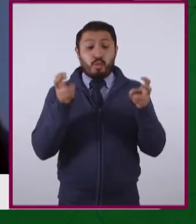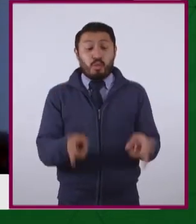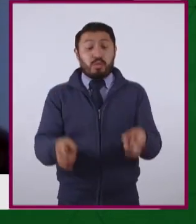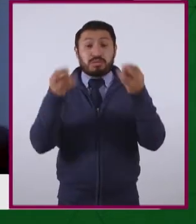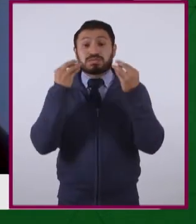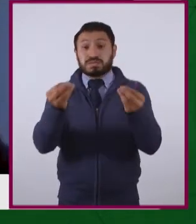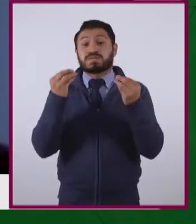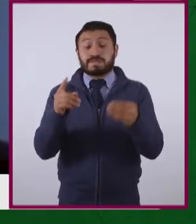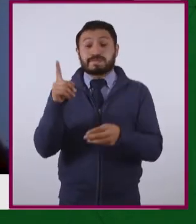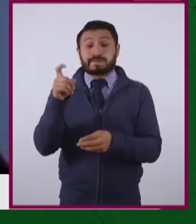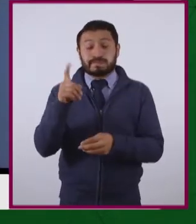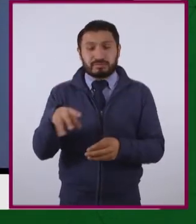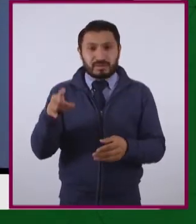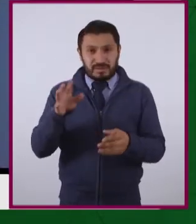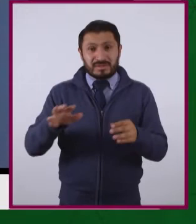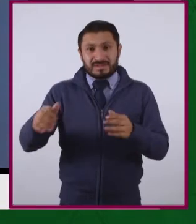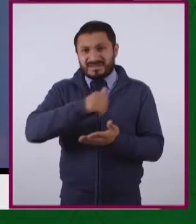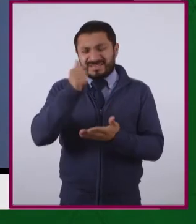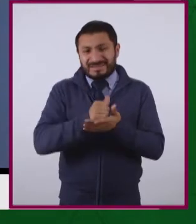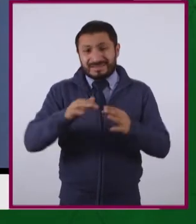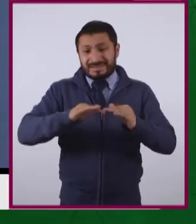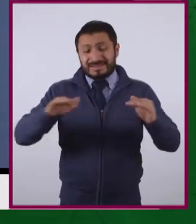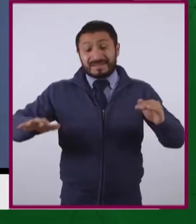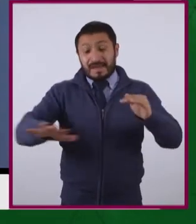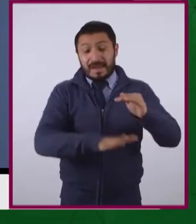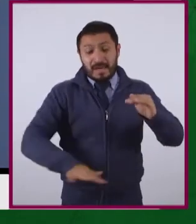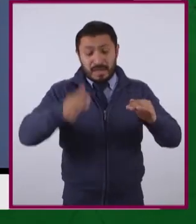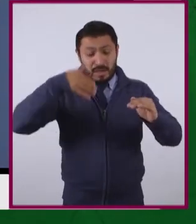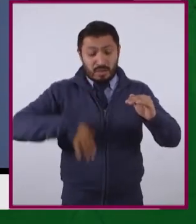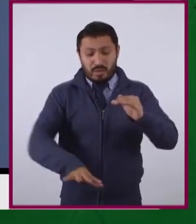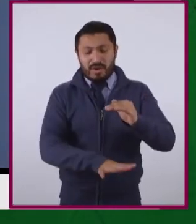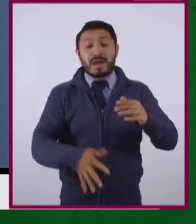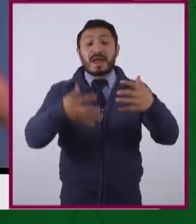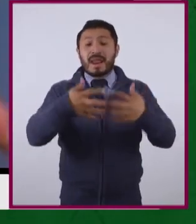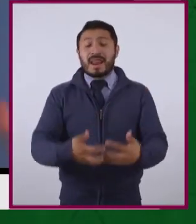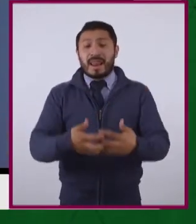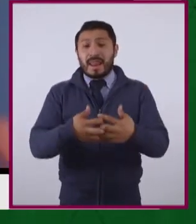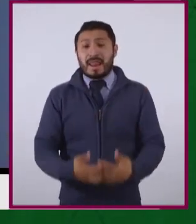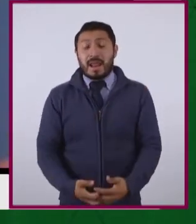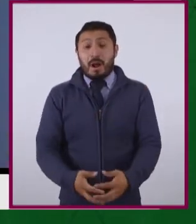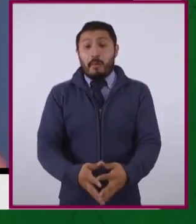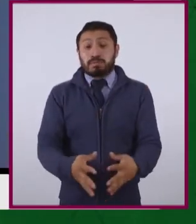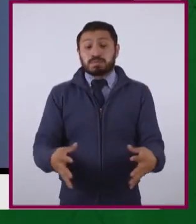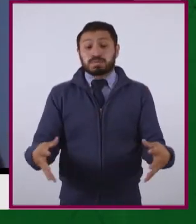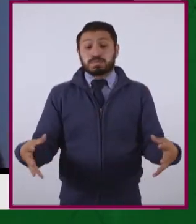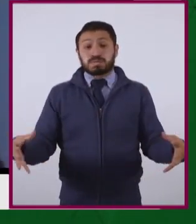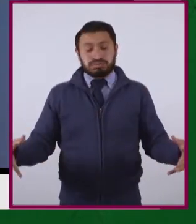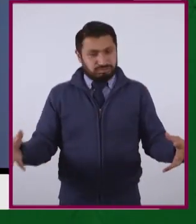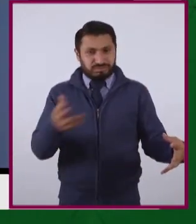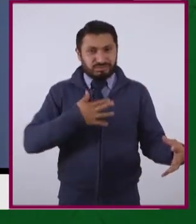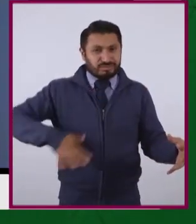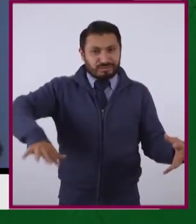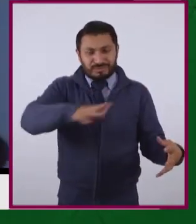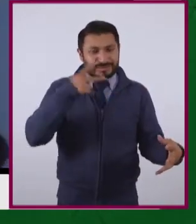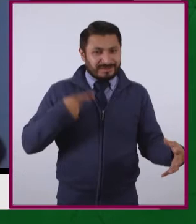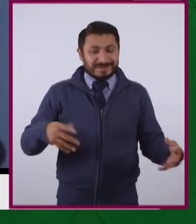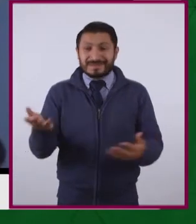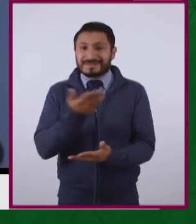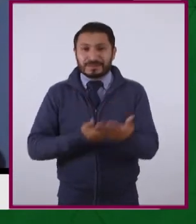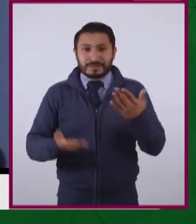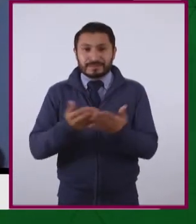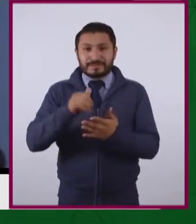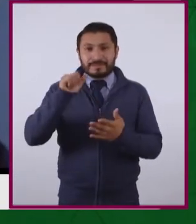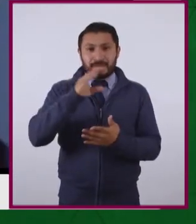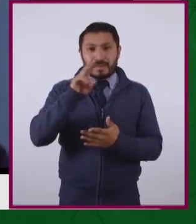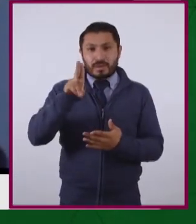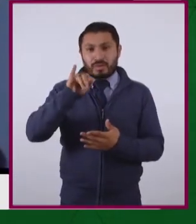Nosotros abajo de la ciudad tenemos, digamos, una cisterna gigante que compartimos entre todos y todas, que es el